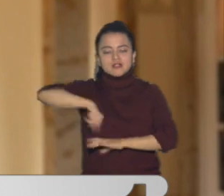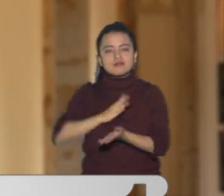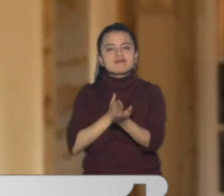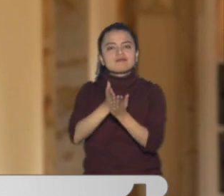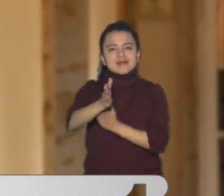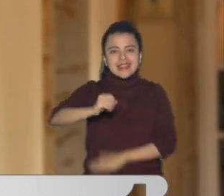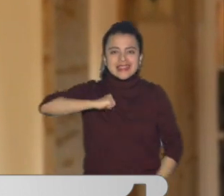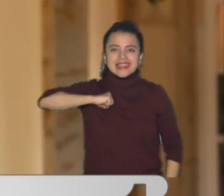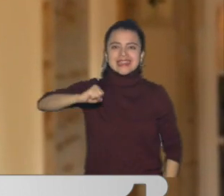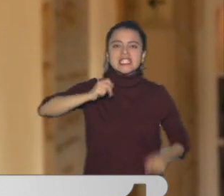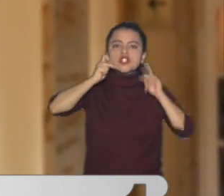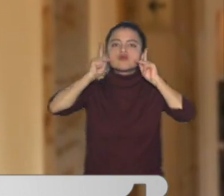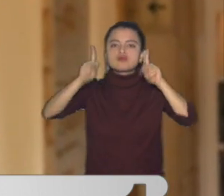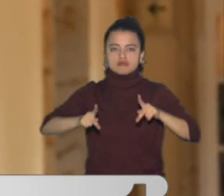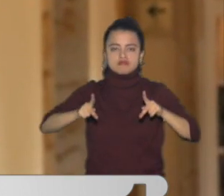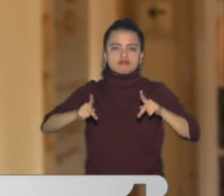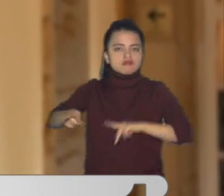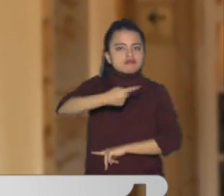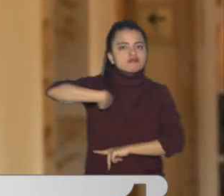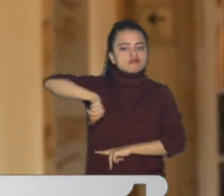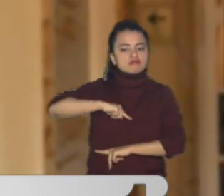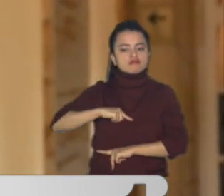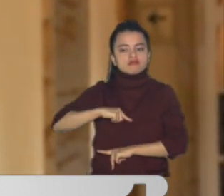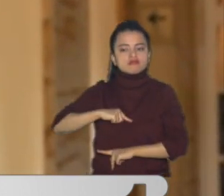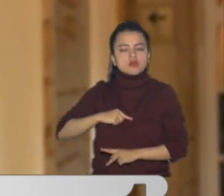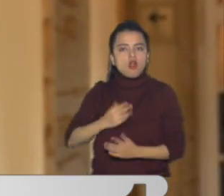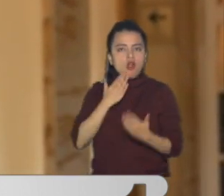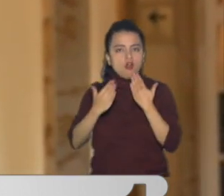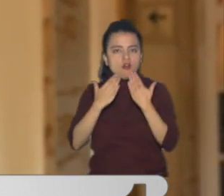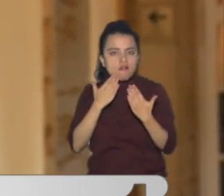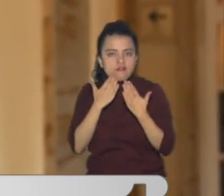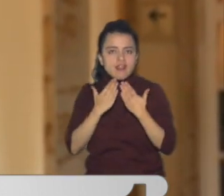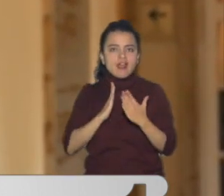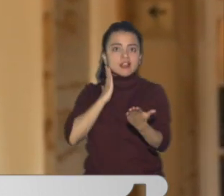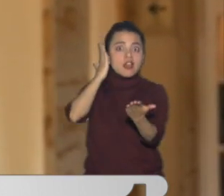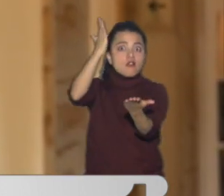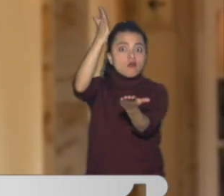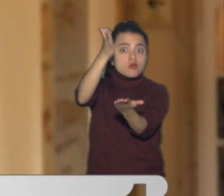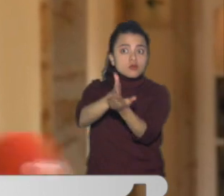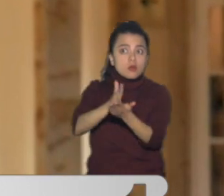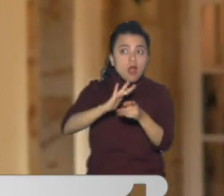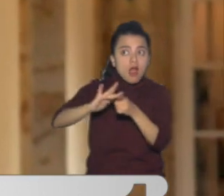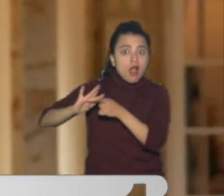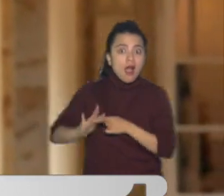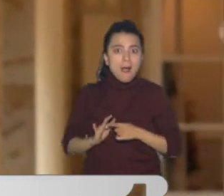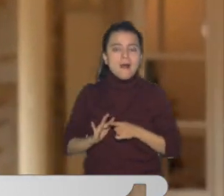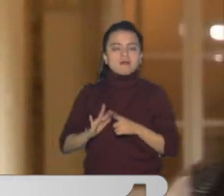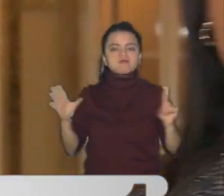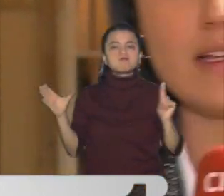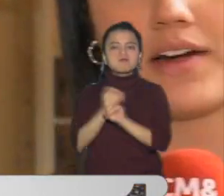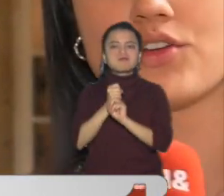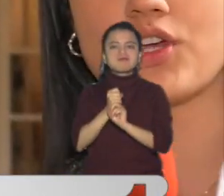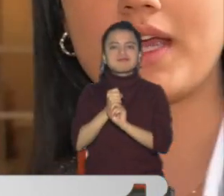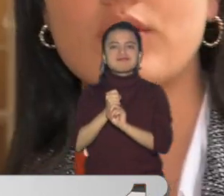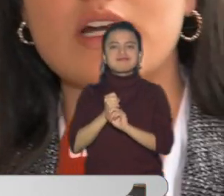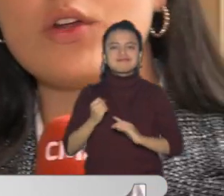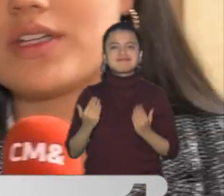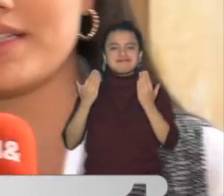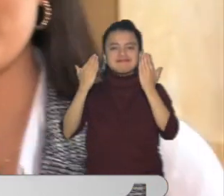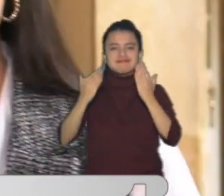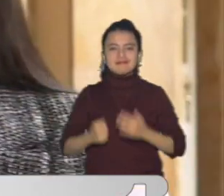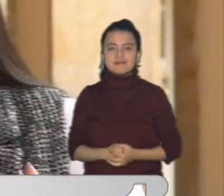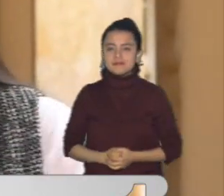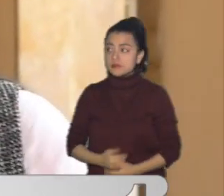tiempo, que debe seguir en el tiempo y que seguramente nos va a dar muchos beneficios como país y como nación. Gerente, muchas gracias por atendernos. En